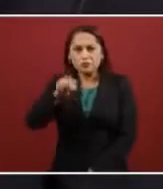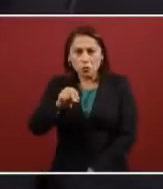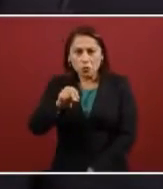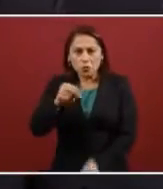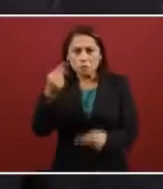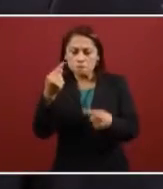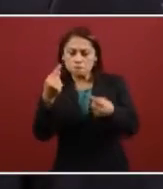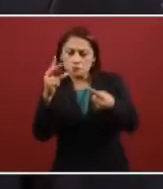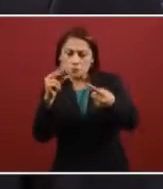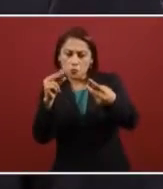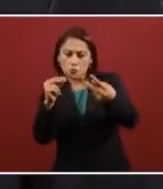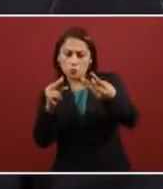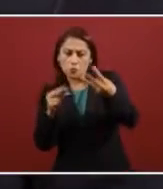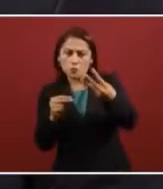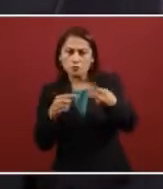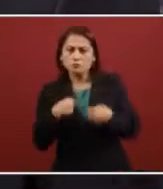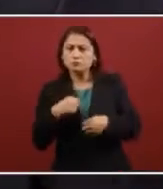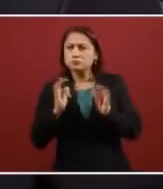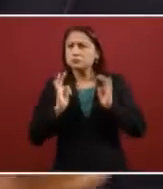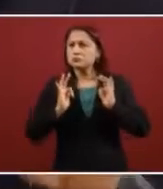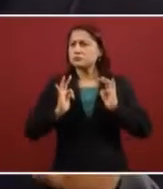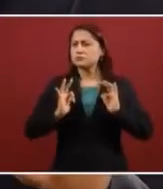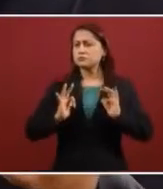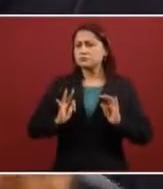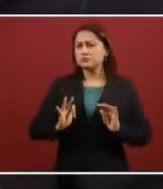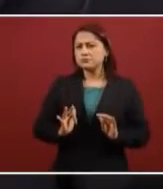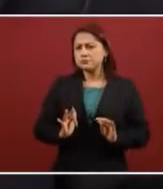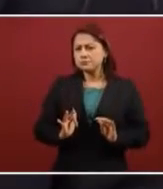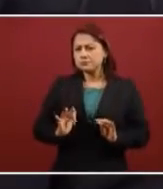And with that you can sleep well. Sin ningún problema de